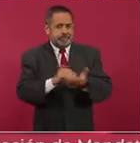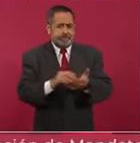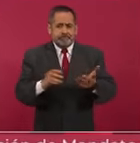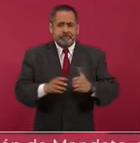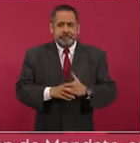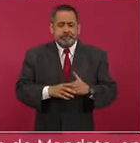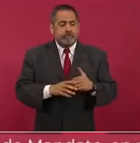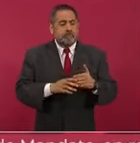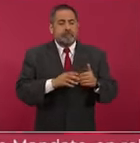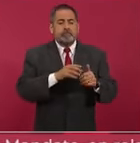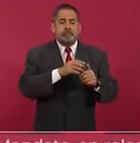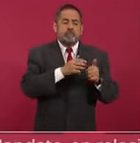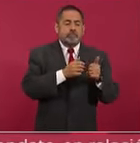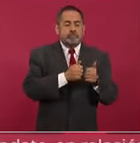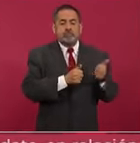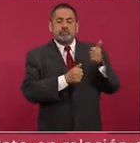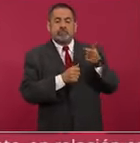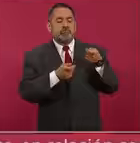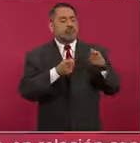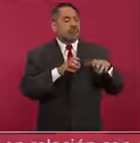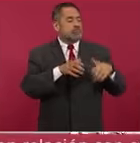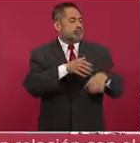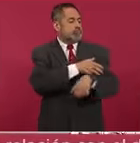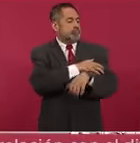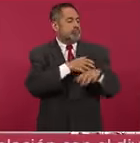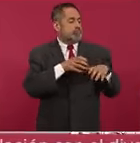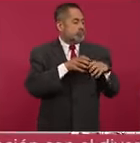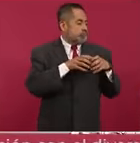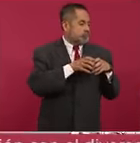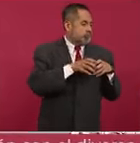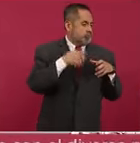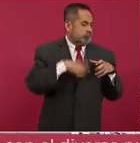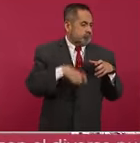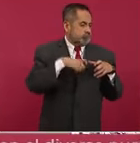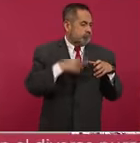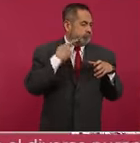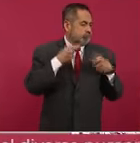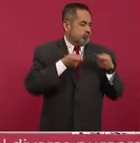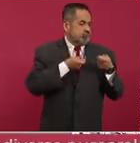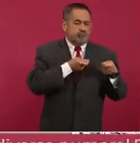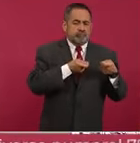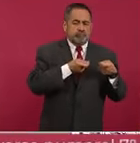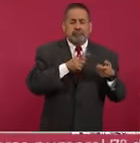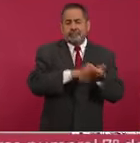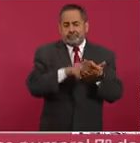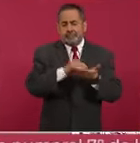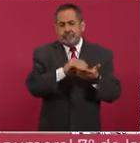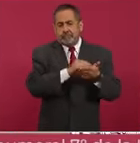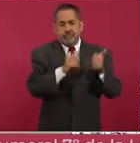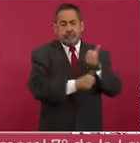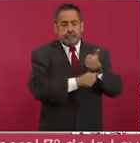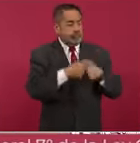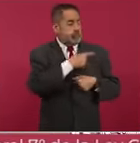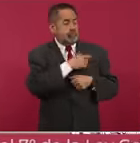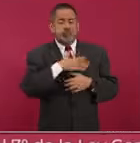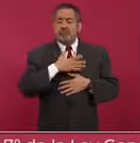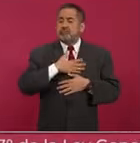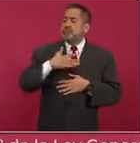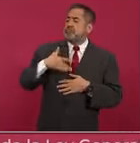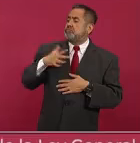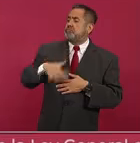de los grupos de poder económico y de poder político que se sentían los dueños